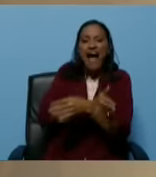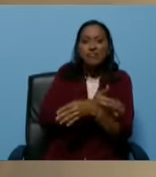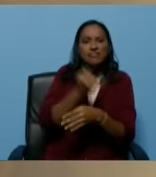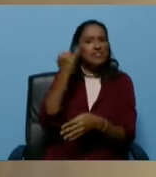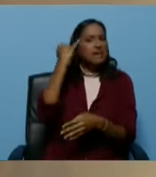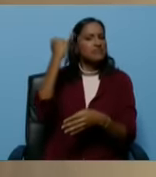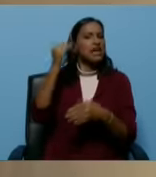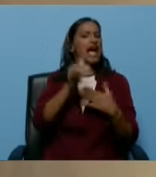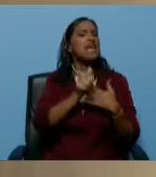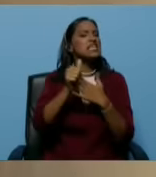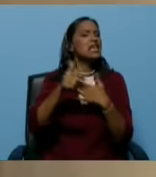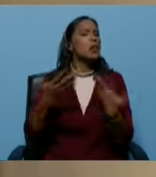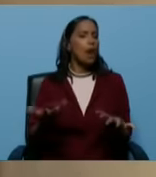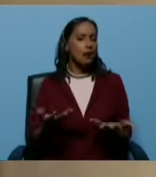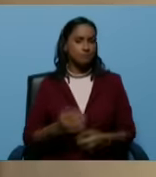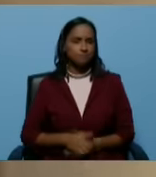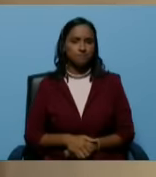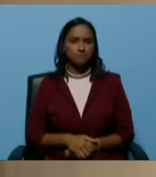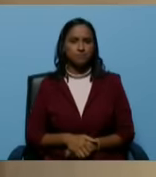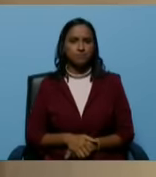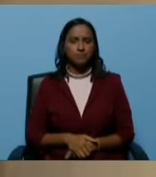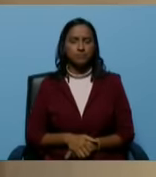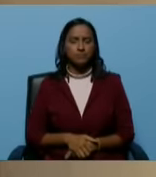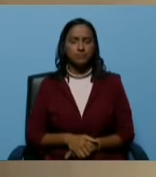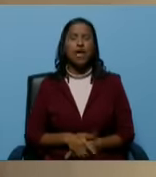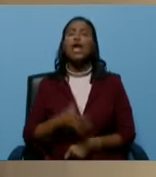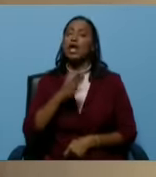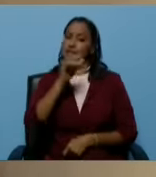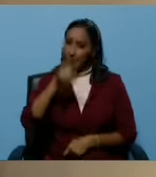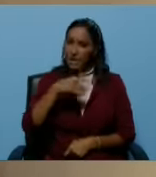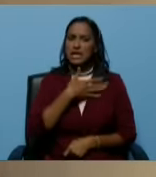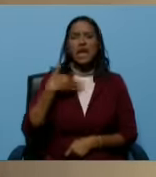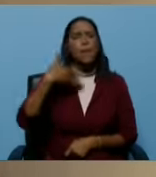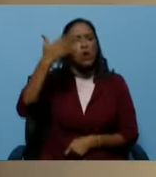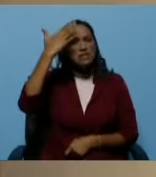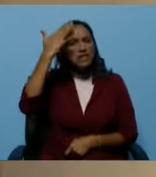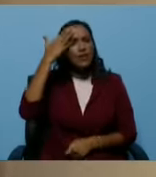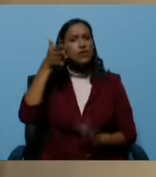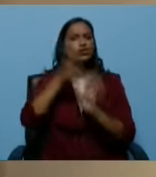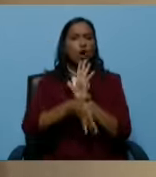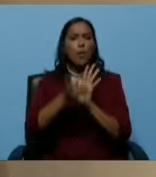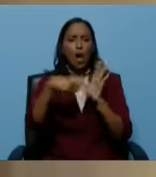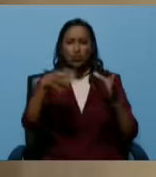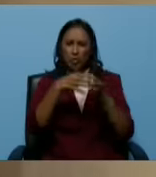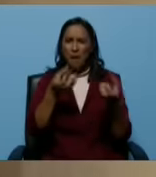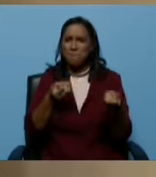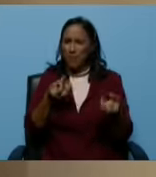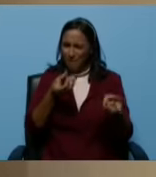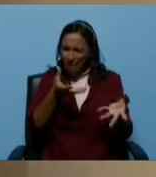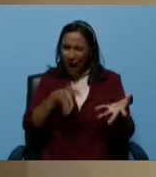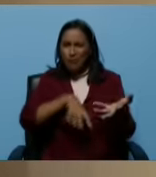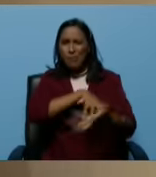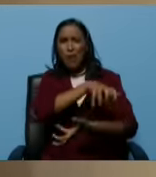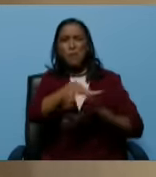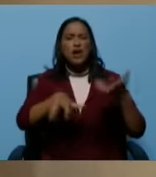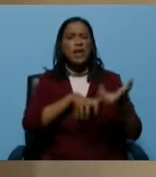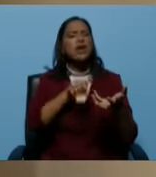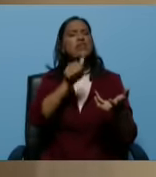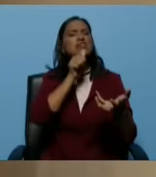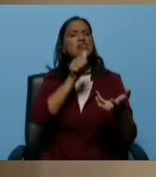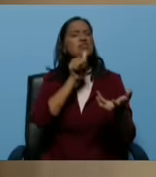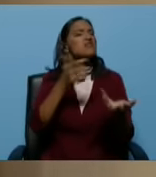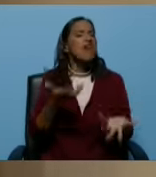esto, fiscal, sería muy útil conocer si estos hechos violentos y fatales están directamente